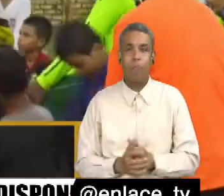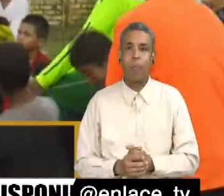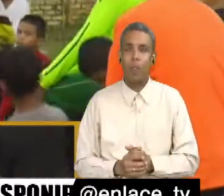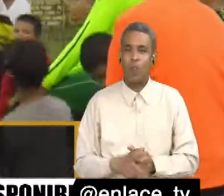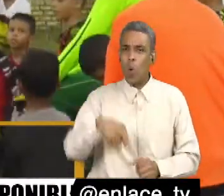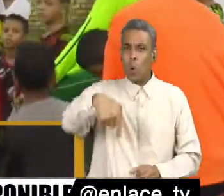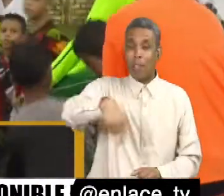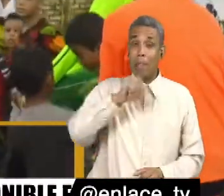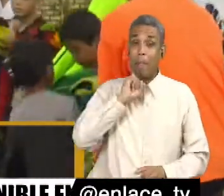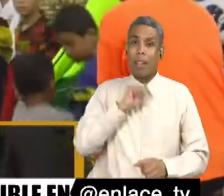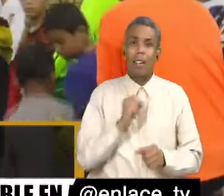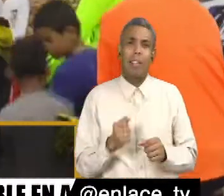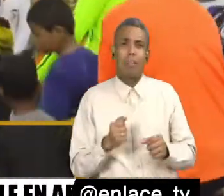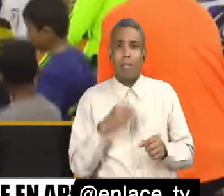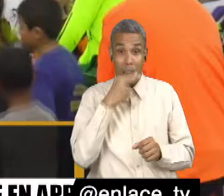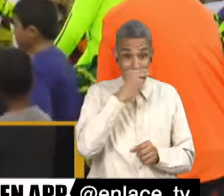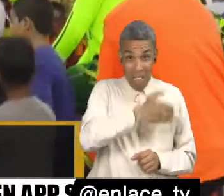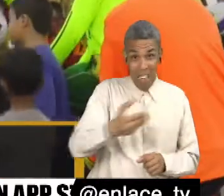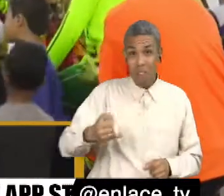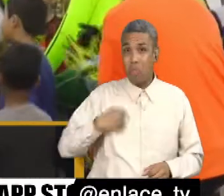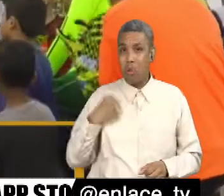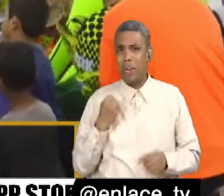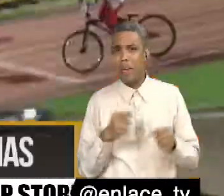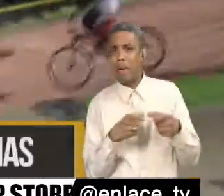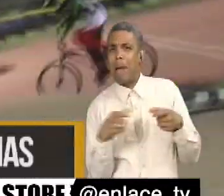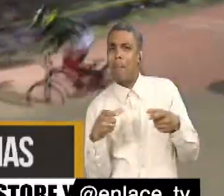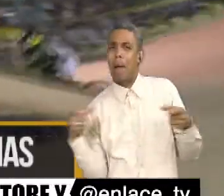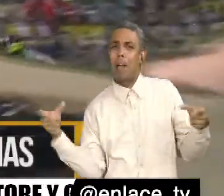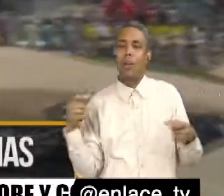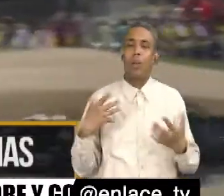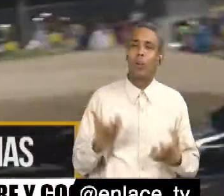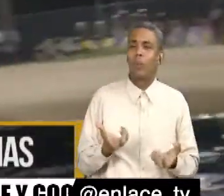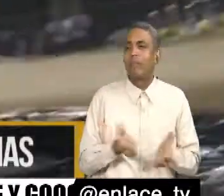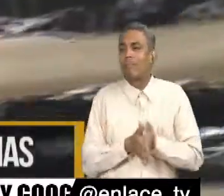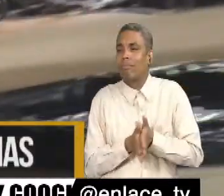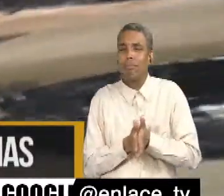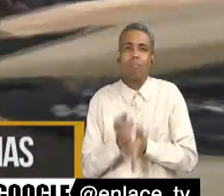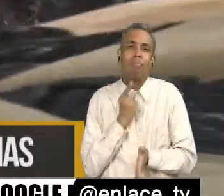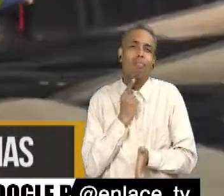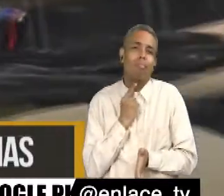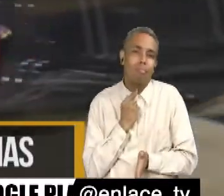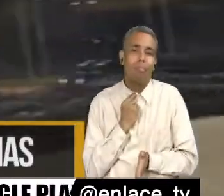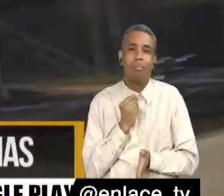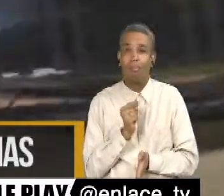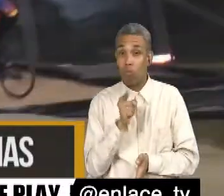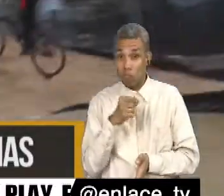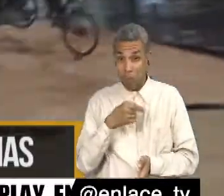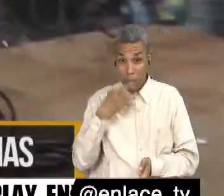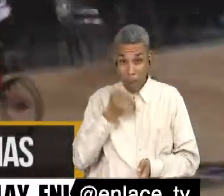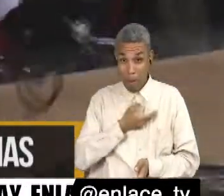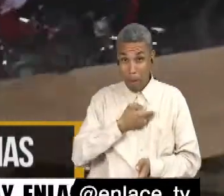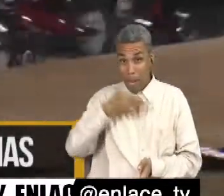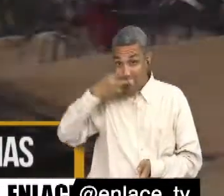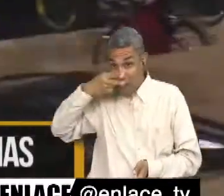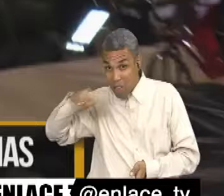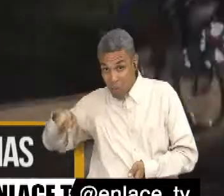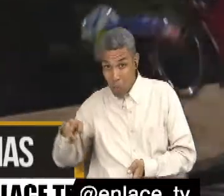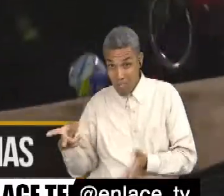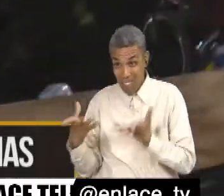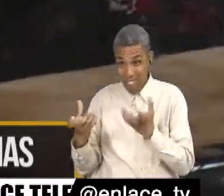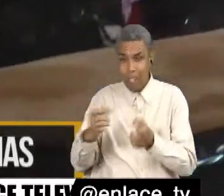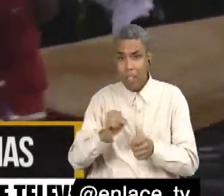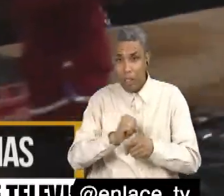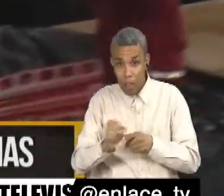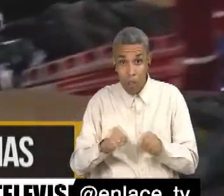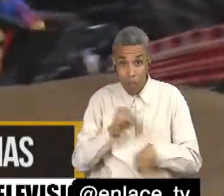Este deporte es muy gomoso, muy, muy adictivo para los chicos. Ya no hay excusa para que su hijo amante del bicicross no practique este deporte que